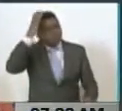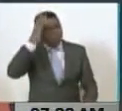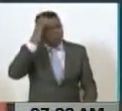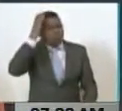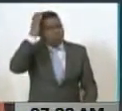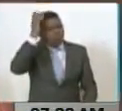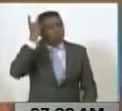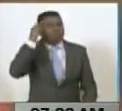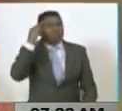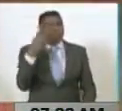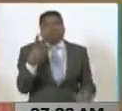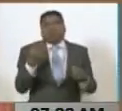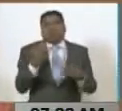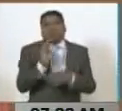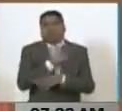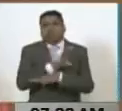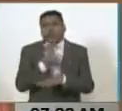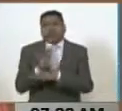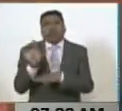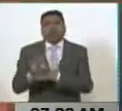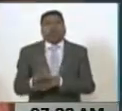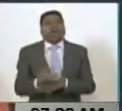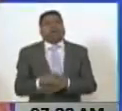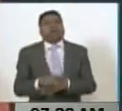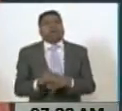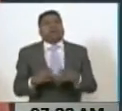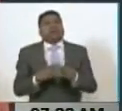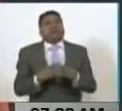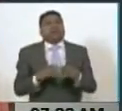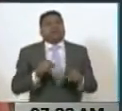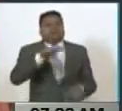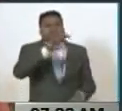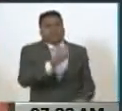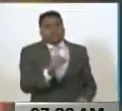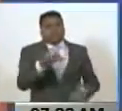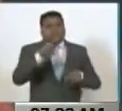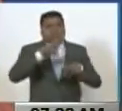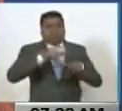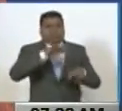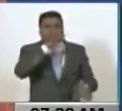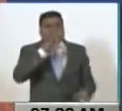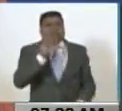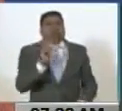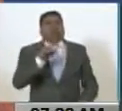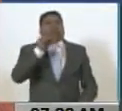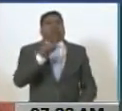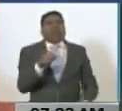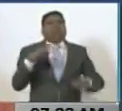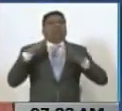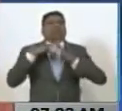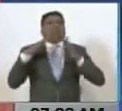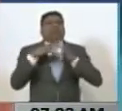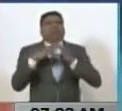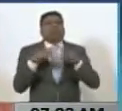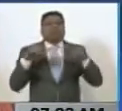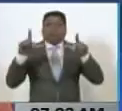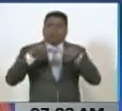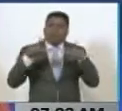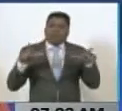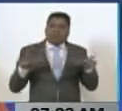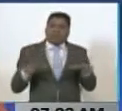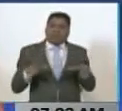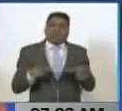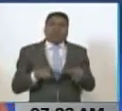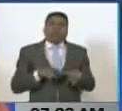Tenemos montones de proteccionistas dedicados a la labor del rescate de los animales y que han convertido sus hogares en albergues para ellos,